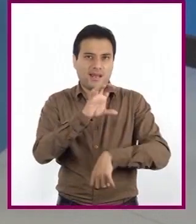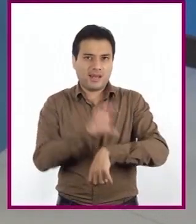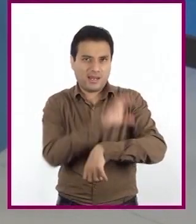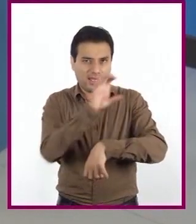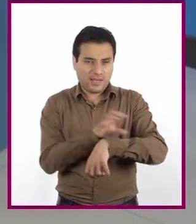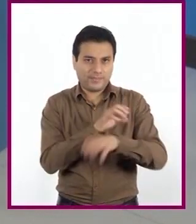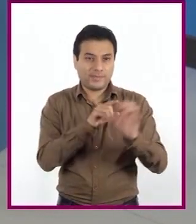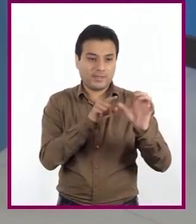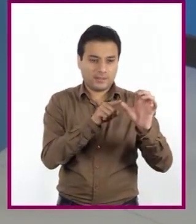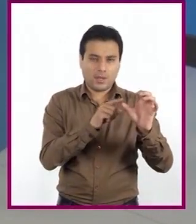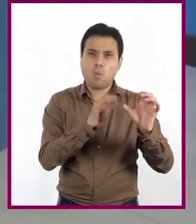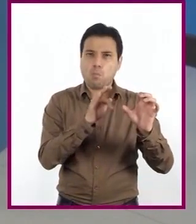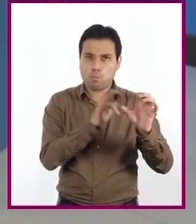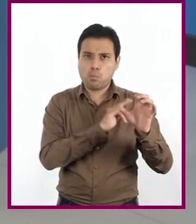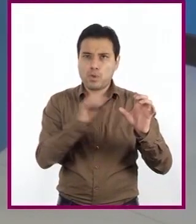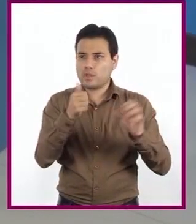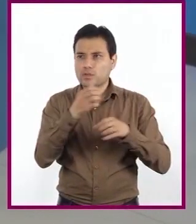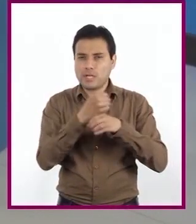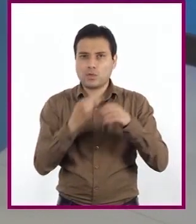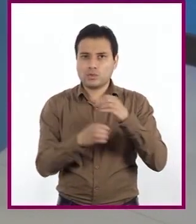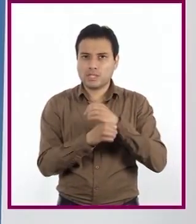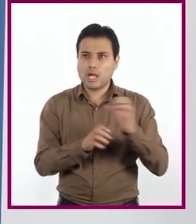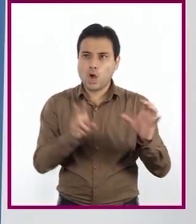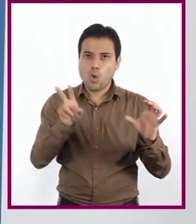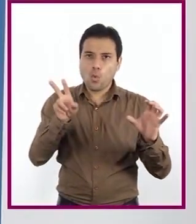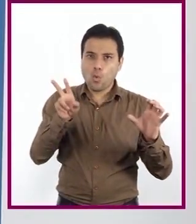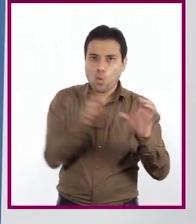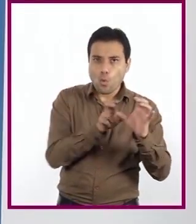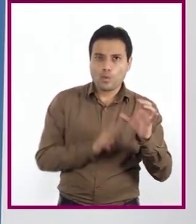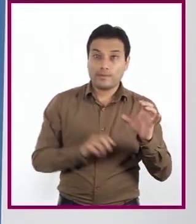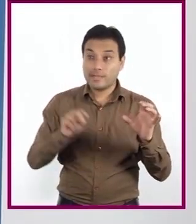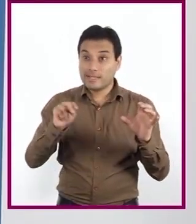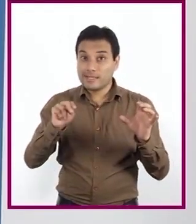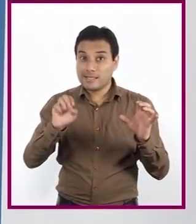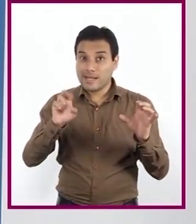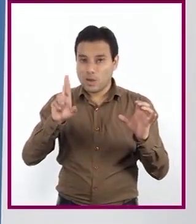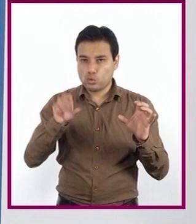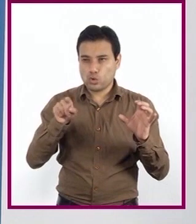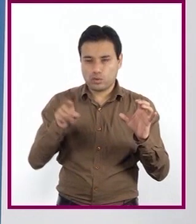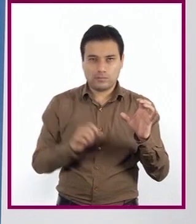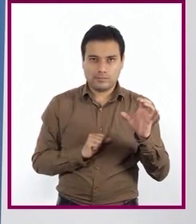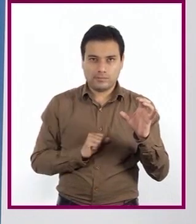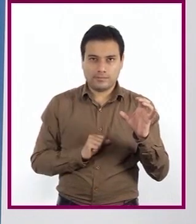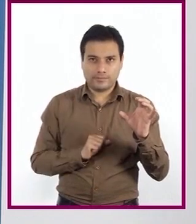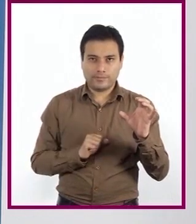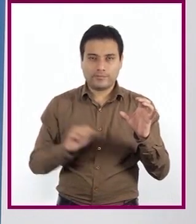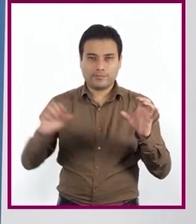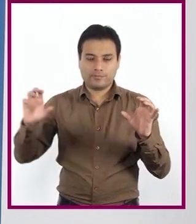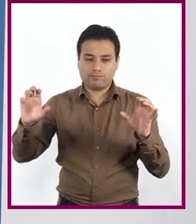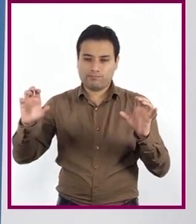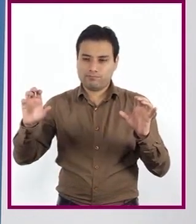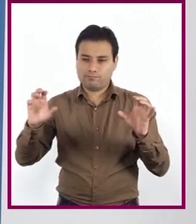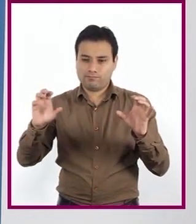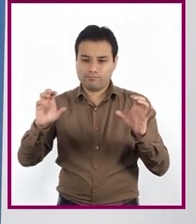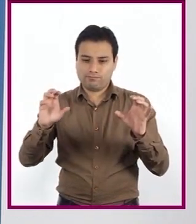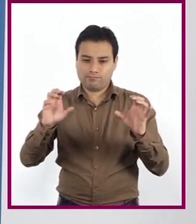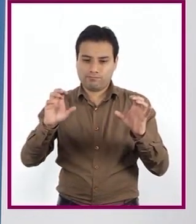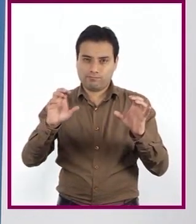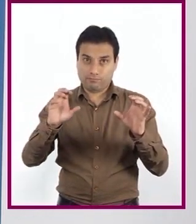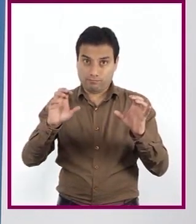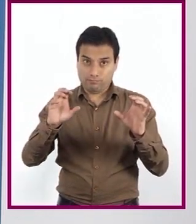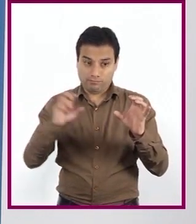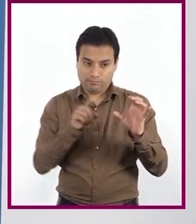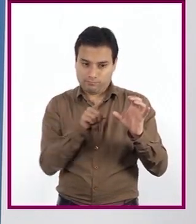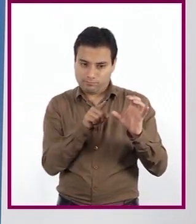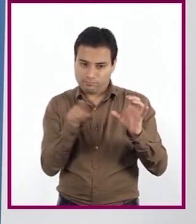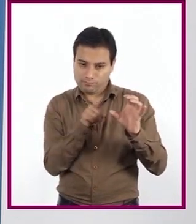puede atraer a otro cuerpo que está neutro. Cuando se acerca un cuerpo electrizado a un cuerpo neutro, se establece una